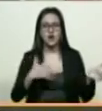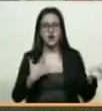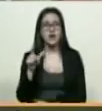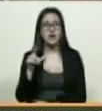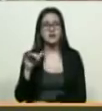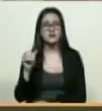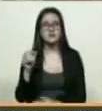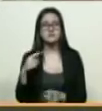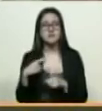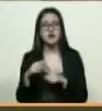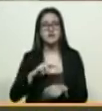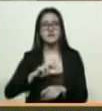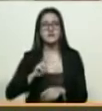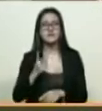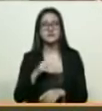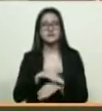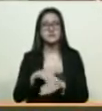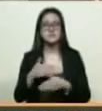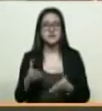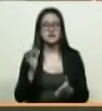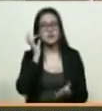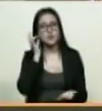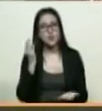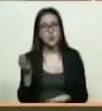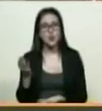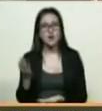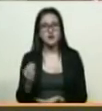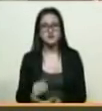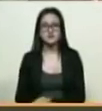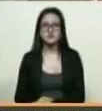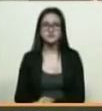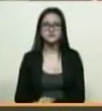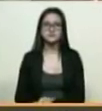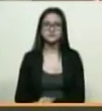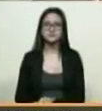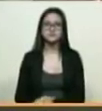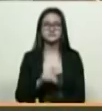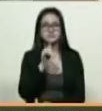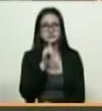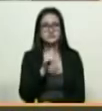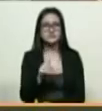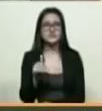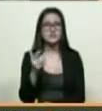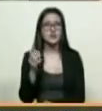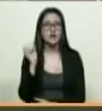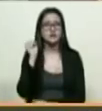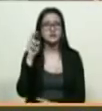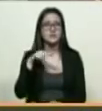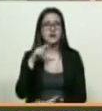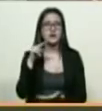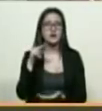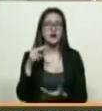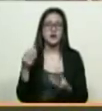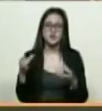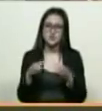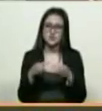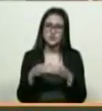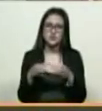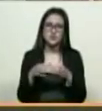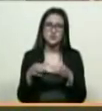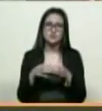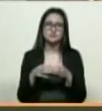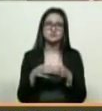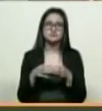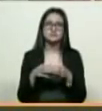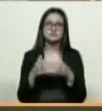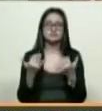encuentra, viceministra Azucena Jaspes, quien informaban sobre toda esta asamblea que se han realizado en la entidad, en